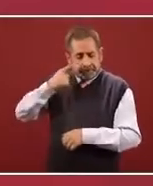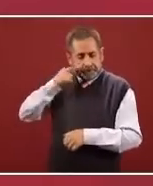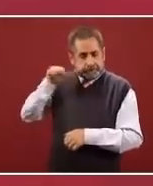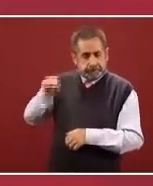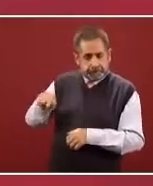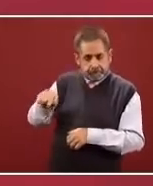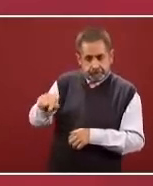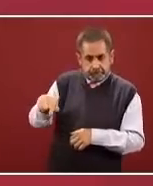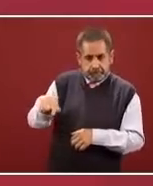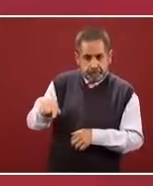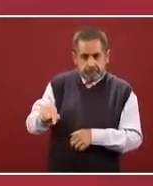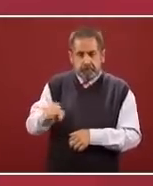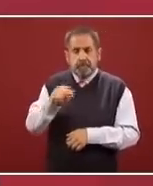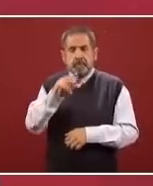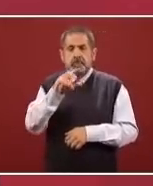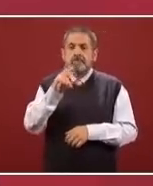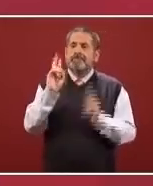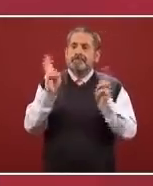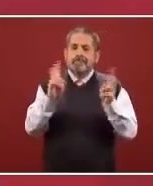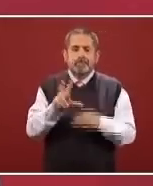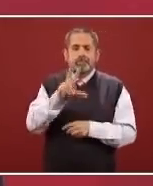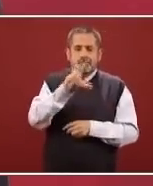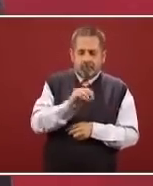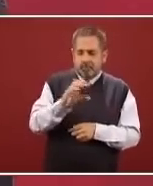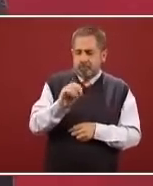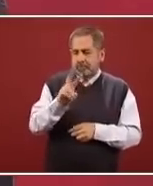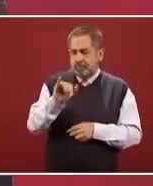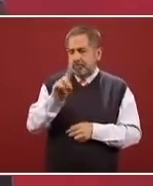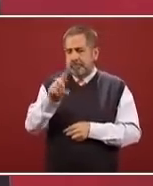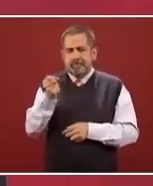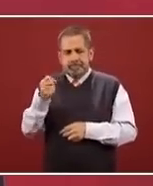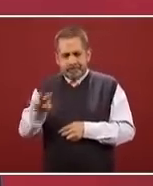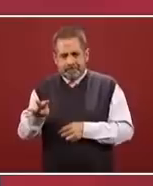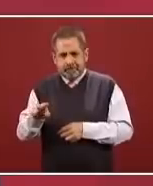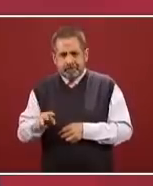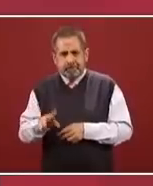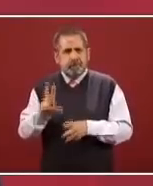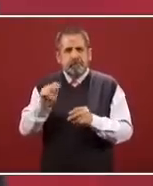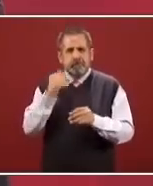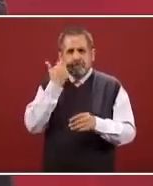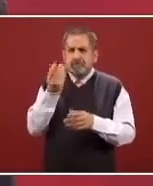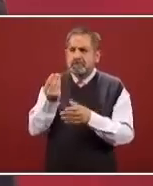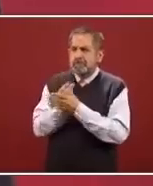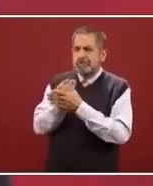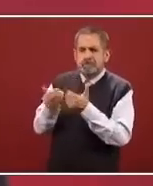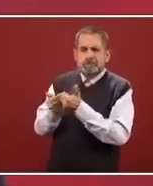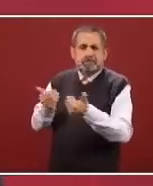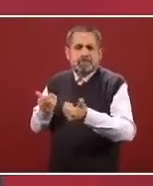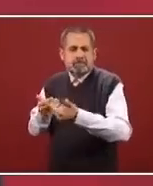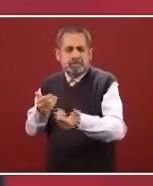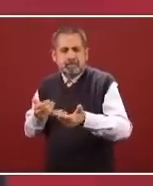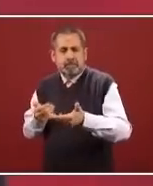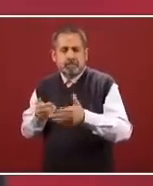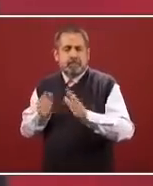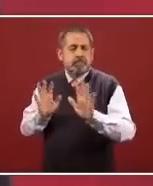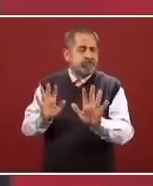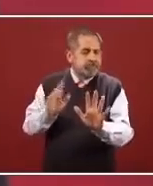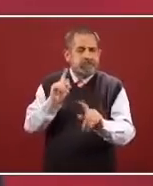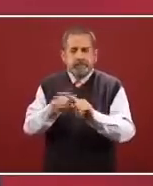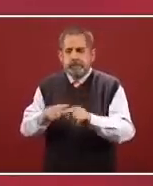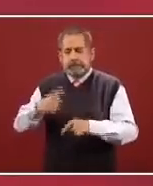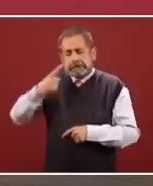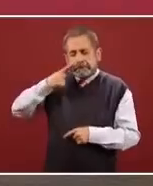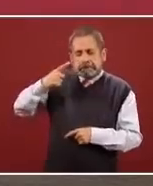predominantemente no COVID-19. No quiero clasificarlos con el nombre, yo digo predominante porque finalmente